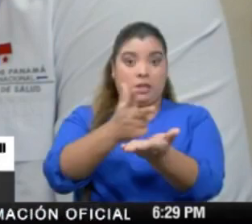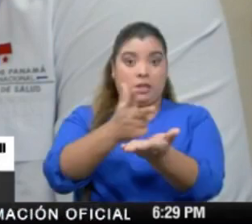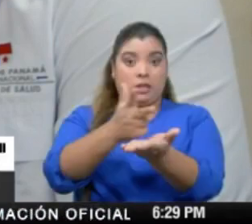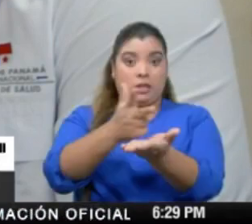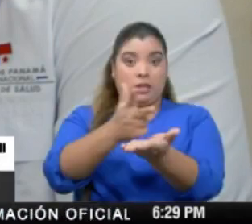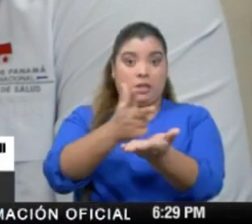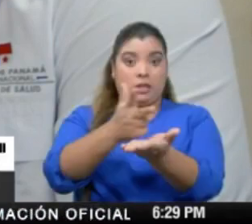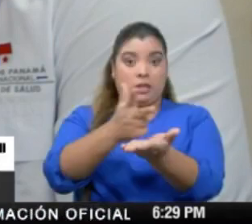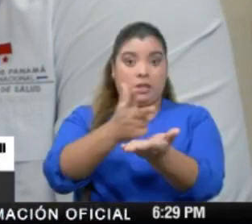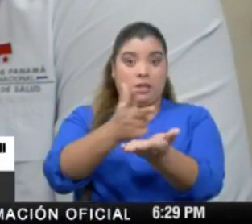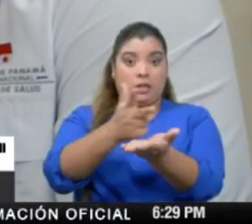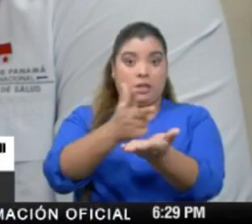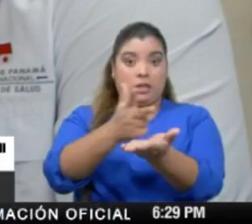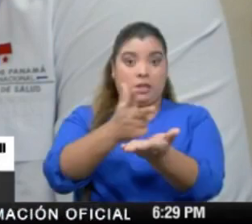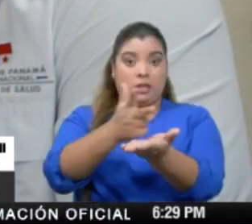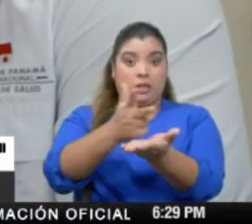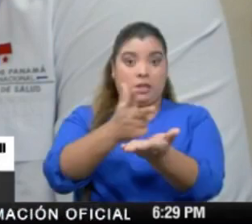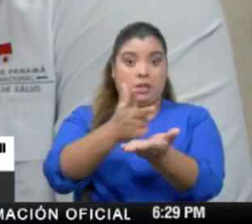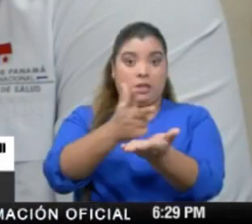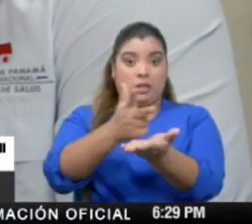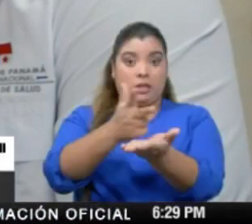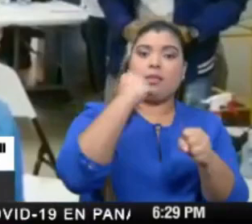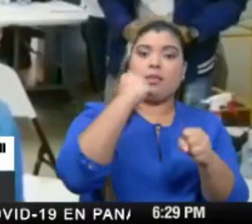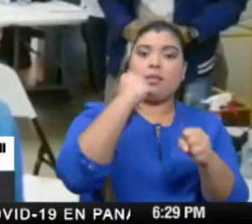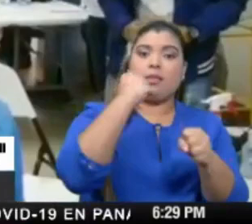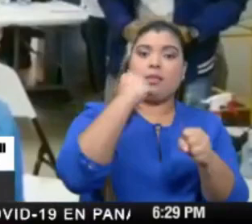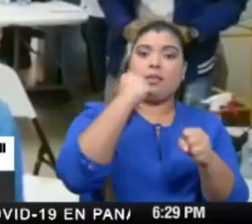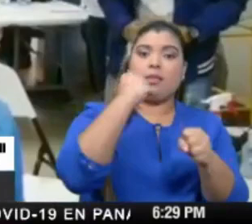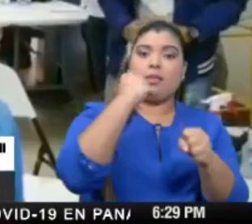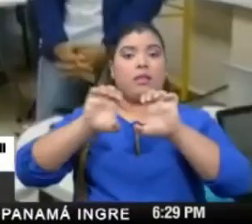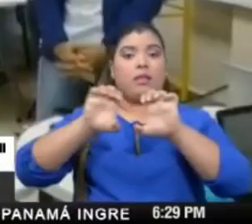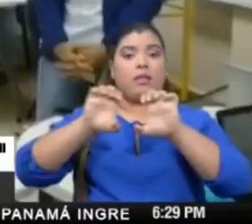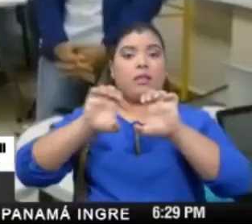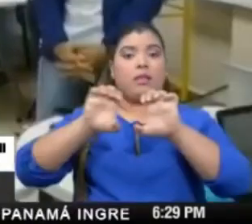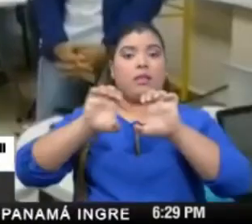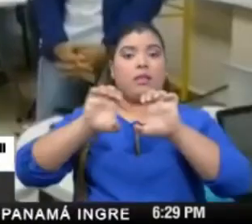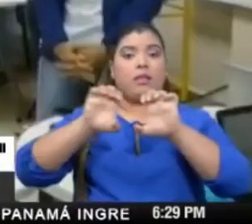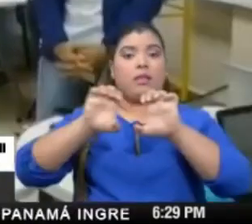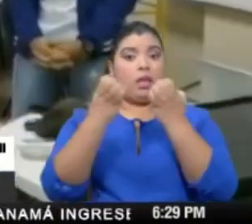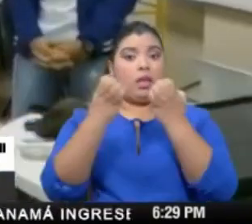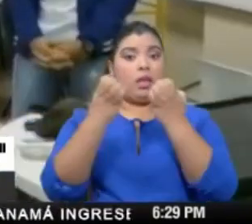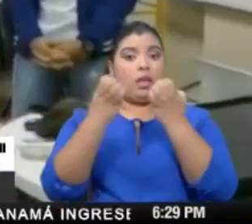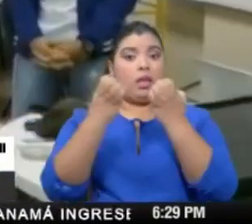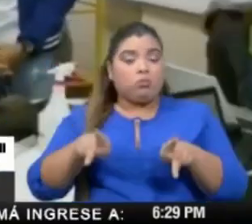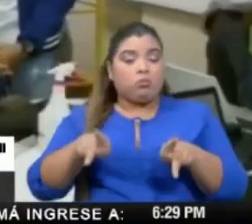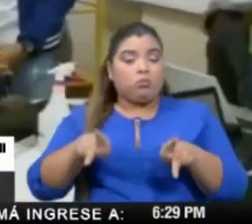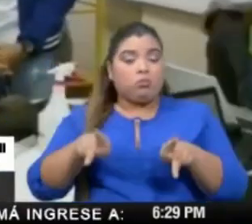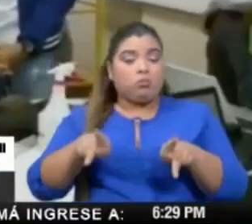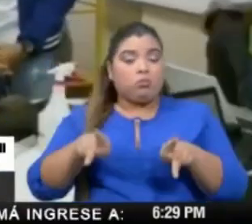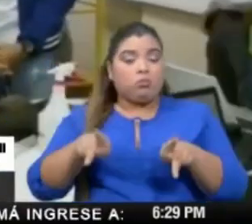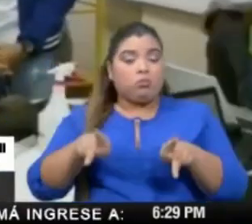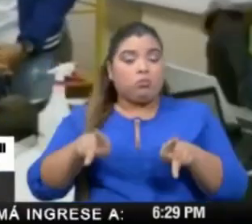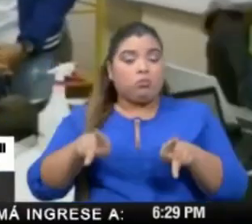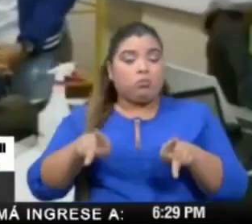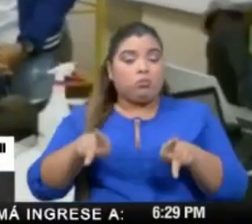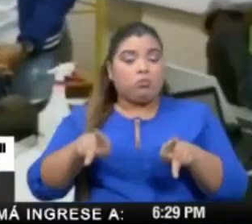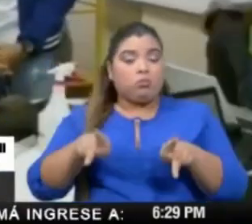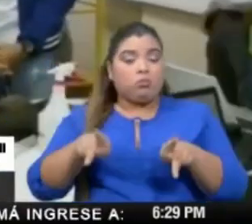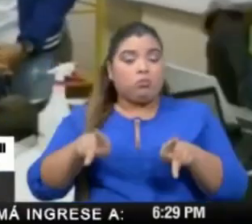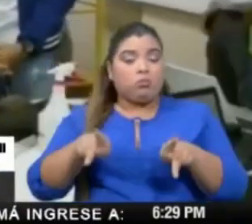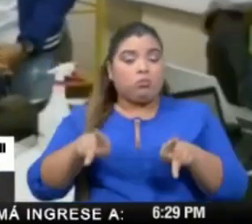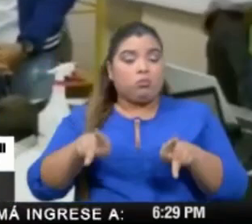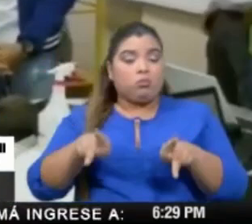las acciones de trabajo con los equipos de respuesta rápida, fuerzas vivas de la comunidad y todo el